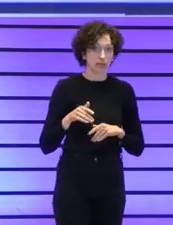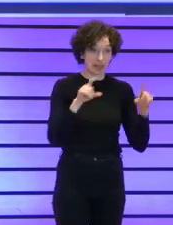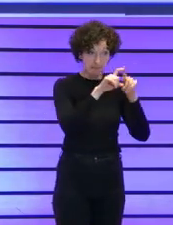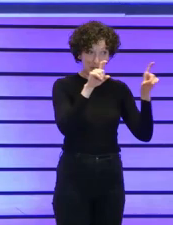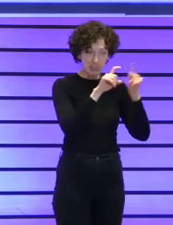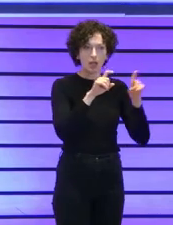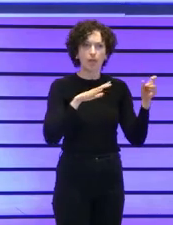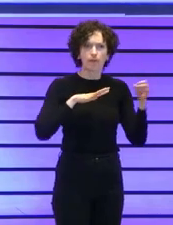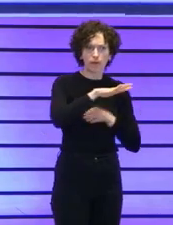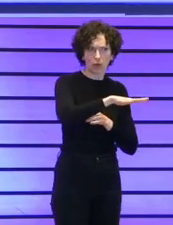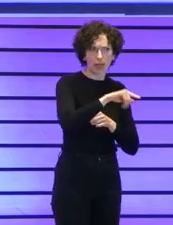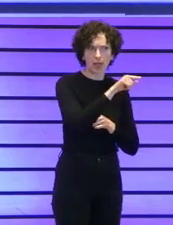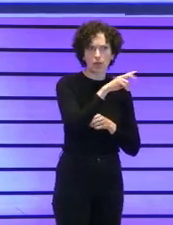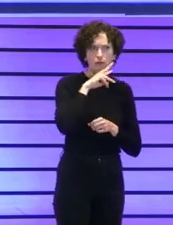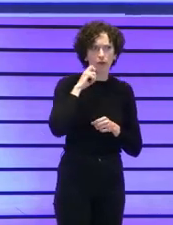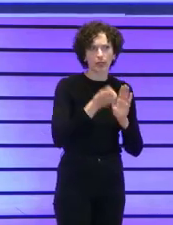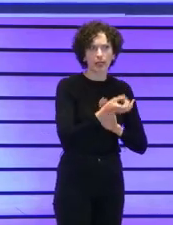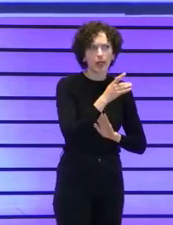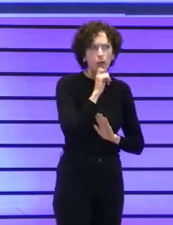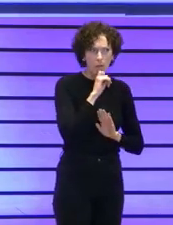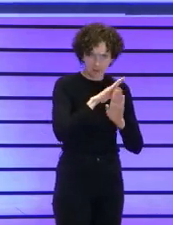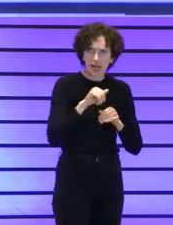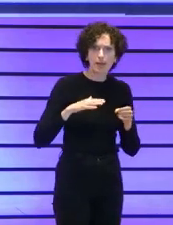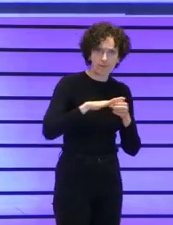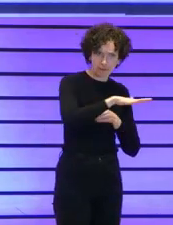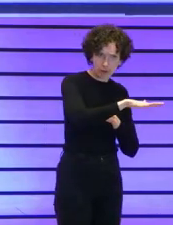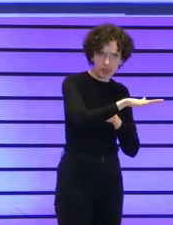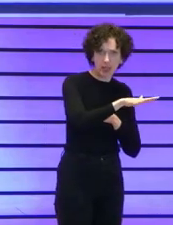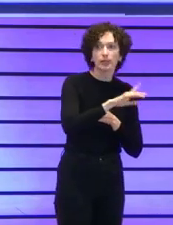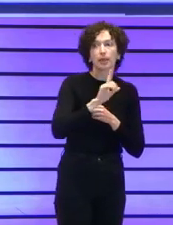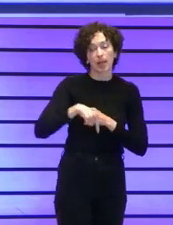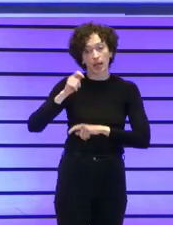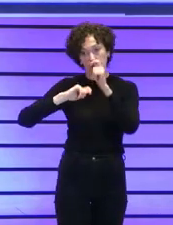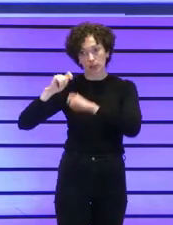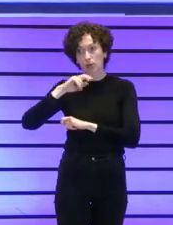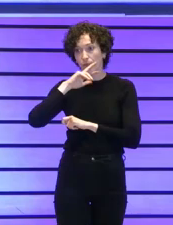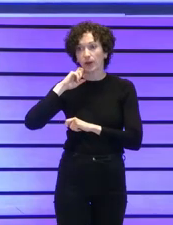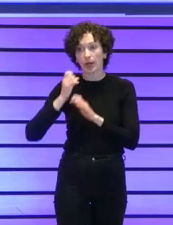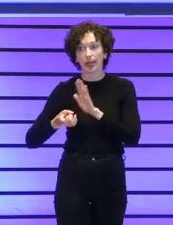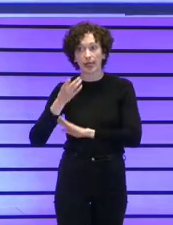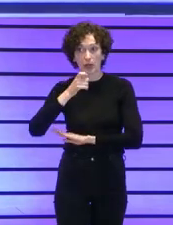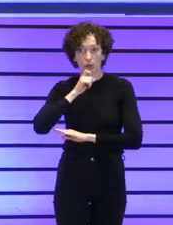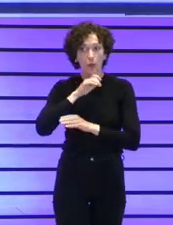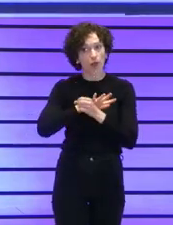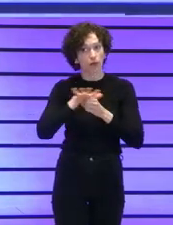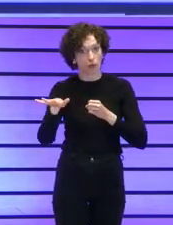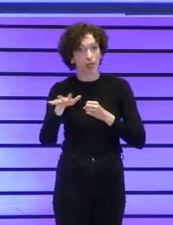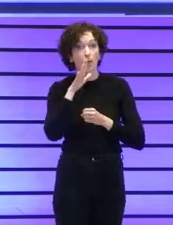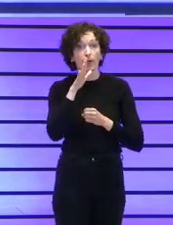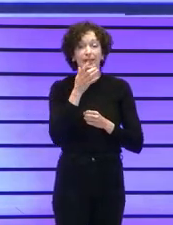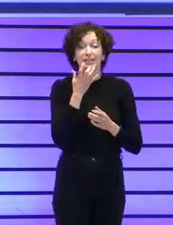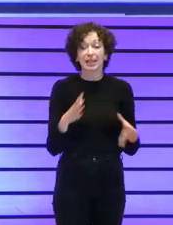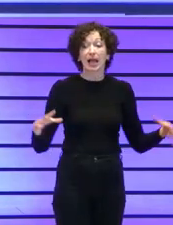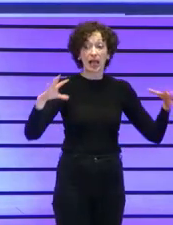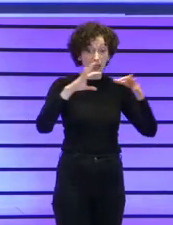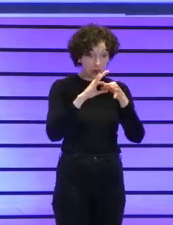la empresa genera valor y, por descontado, sobre cómo genera valor la organización social. Porque una alianza, cuando es